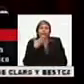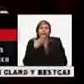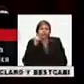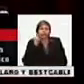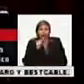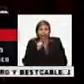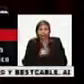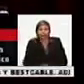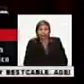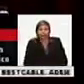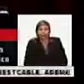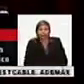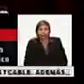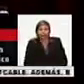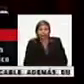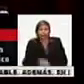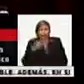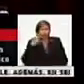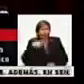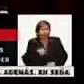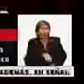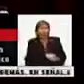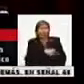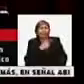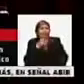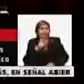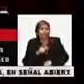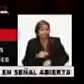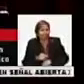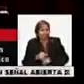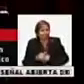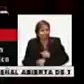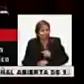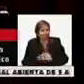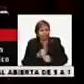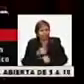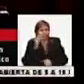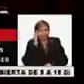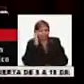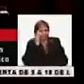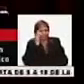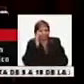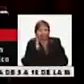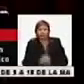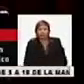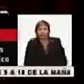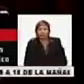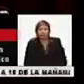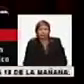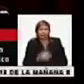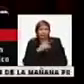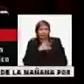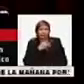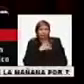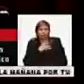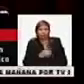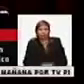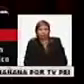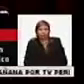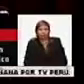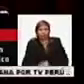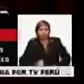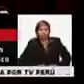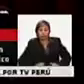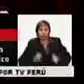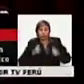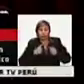él y por largos años supieron sentir,